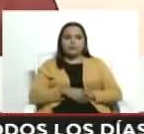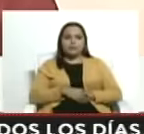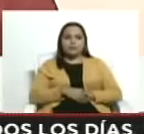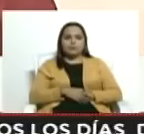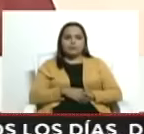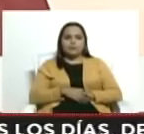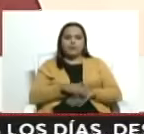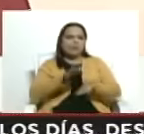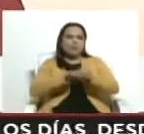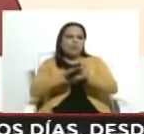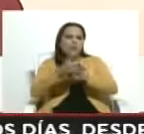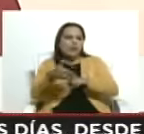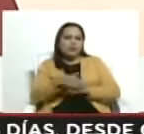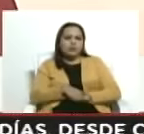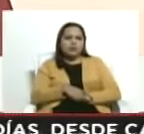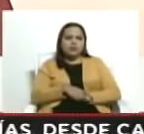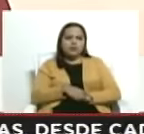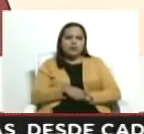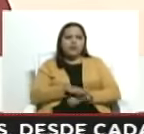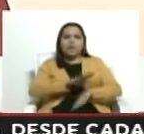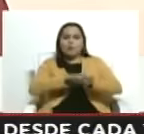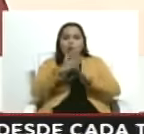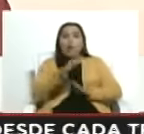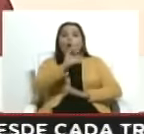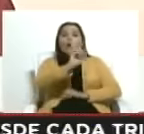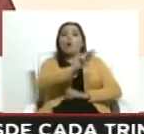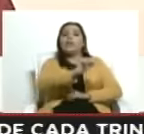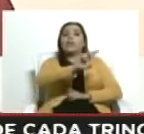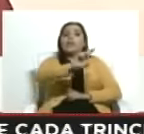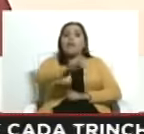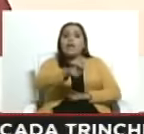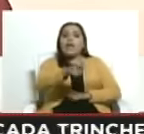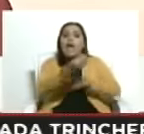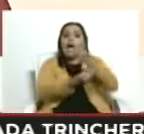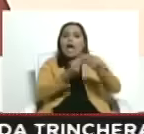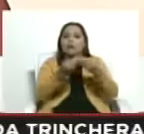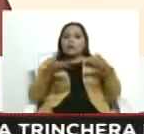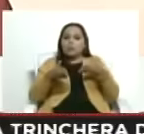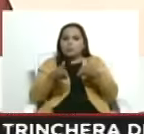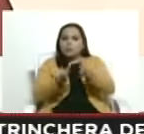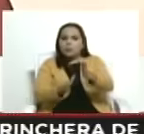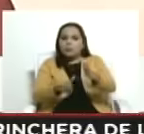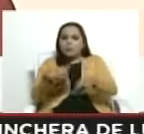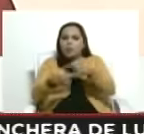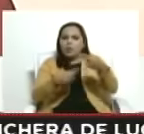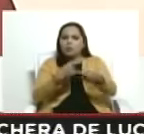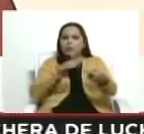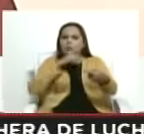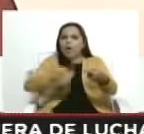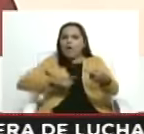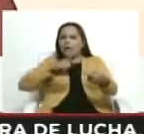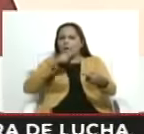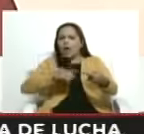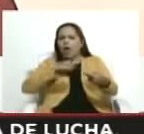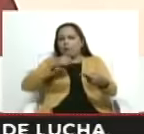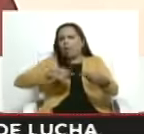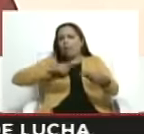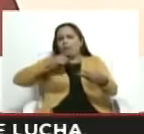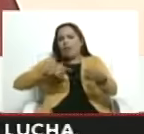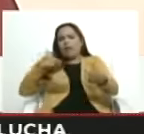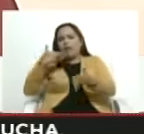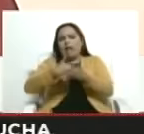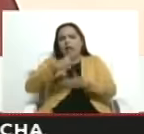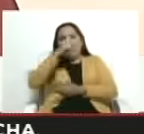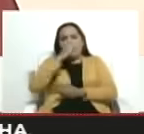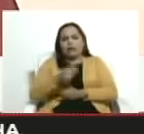¿Por qué? Porque es la vía que ellos han obtenido para hacerle daño a este país durante mucho tiempo. Durante